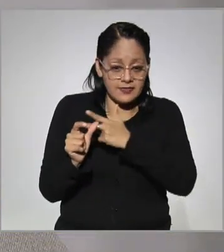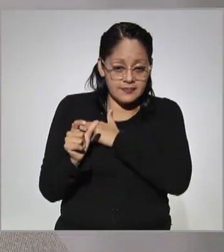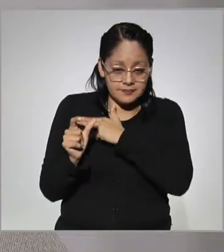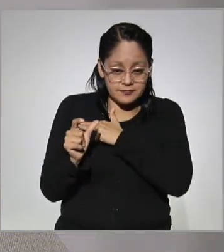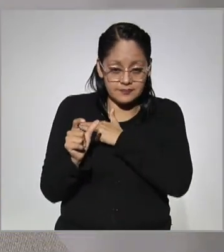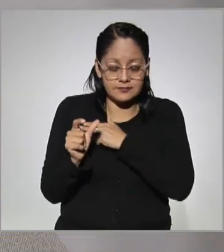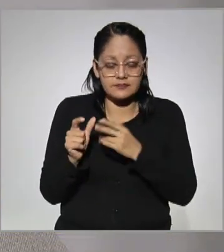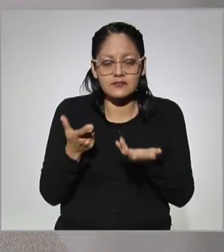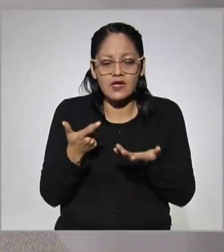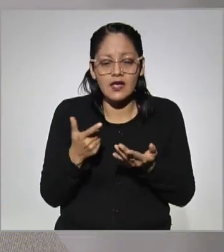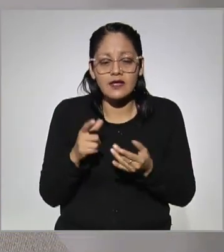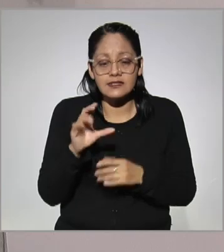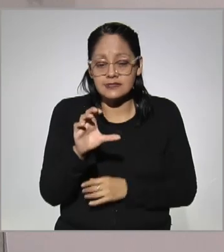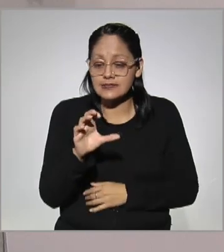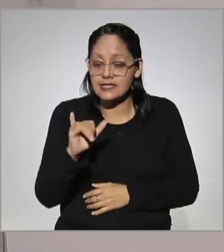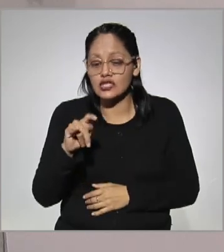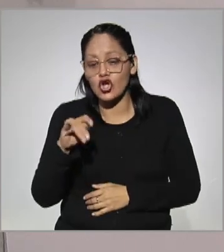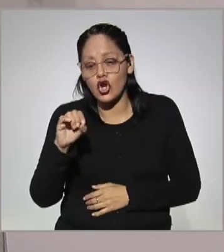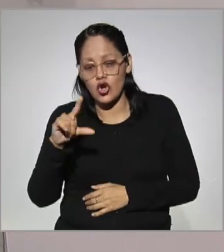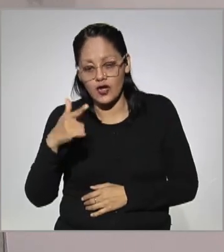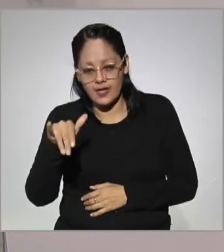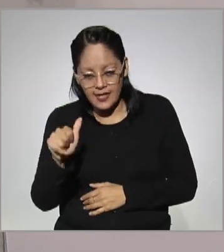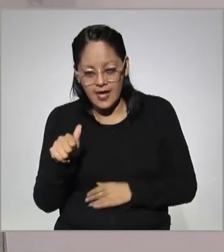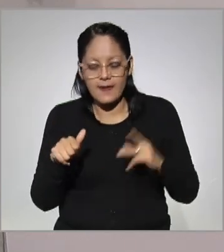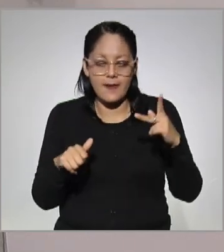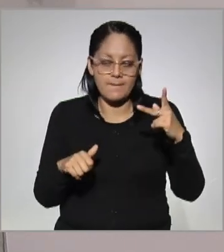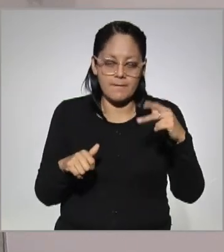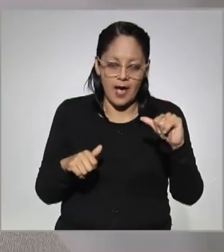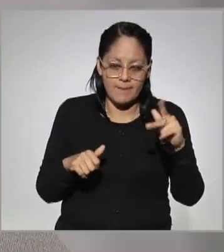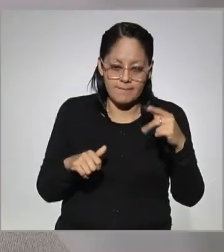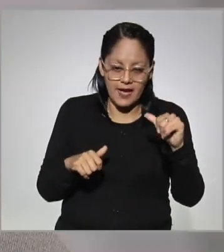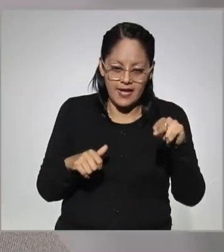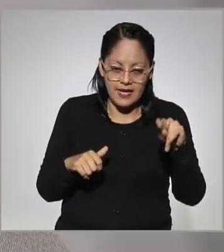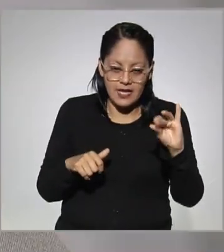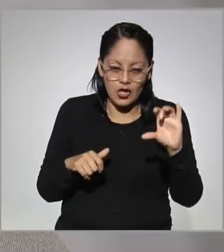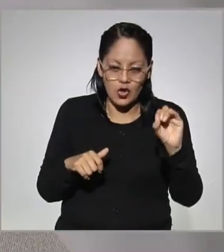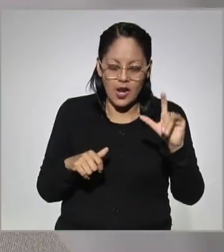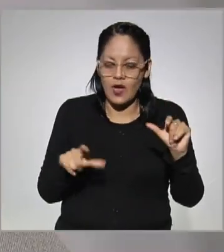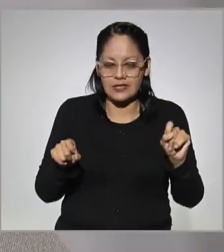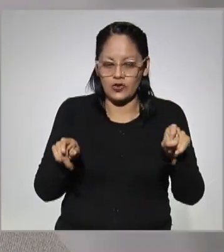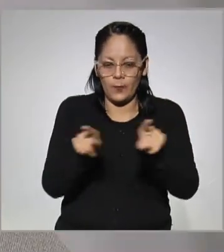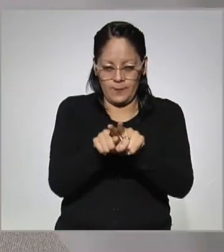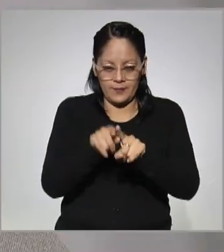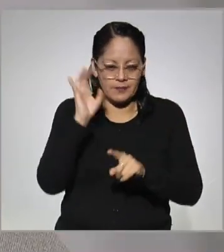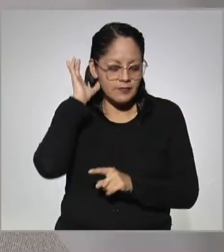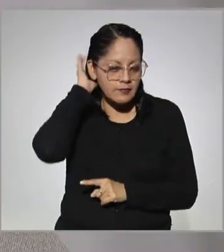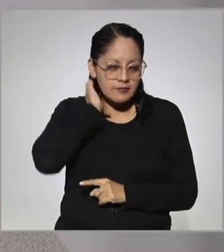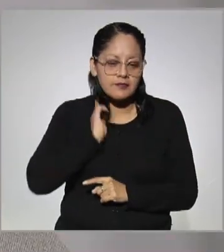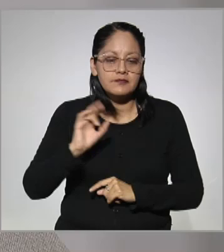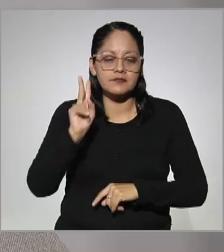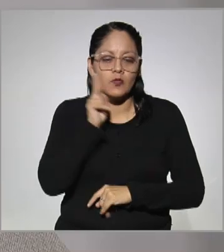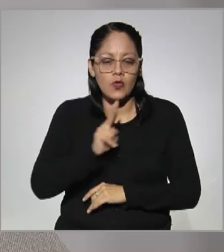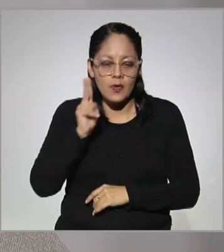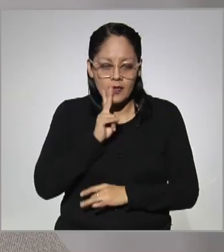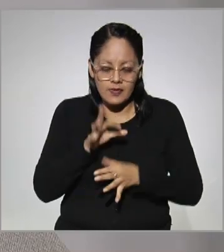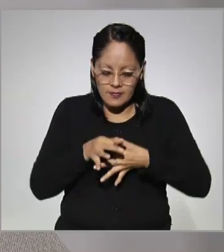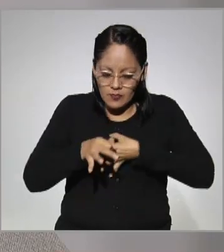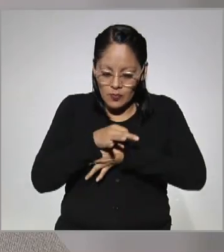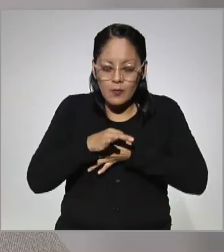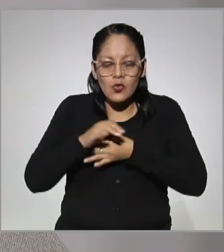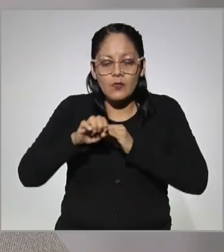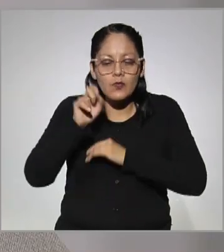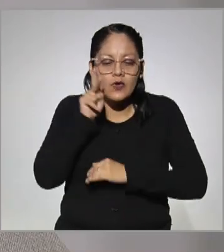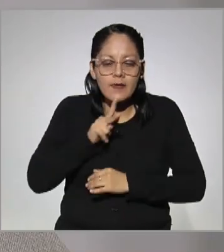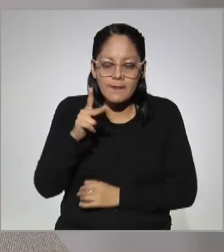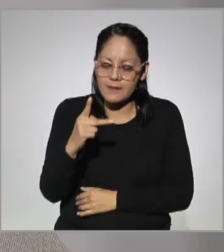células. Citología y Papa Nicolau, recuerden que es lo mismo. Así es. Y ya las pruebas moleculares como la PCR